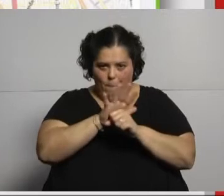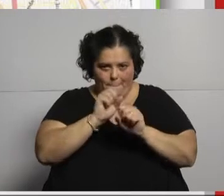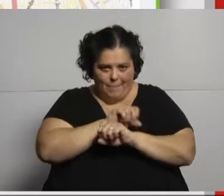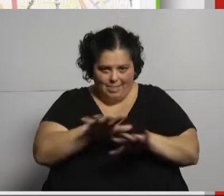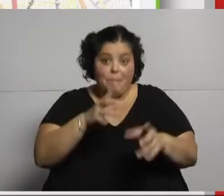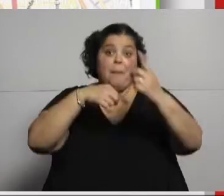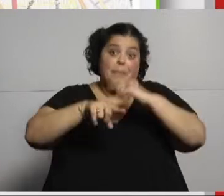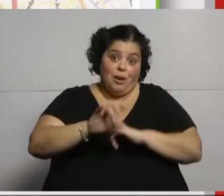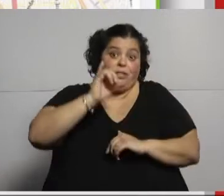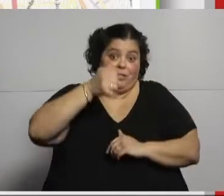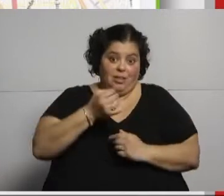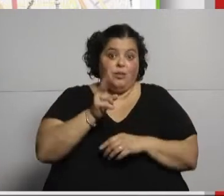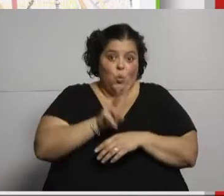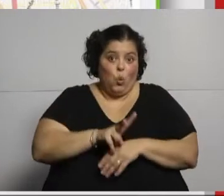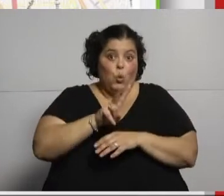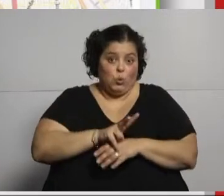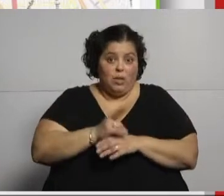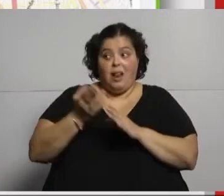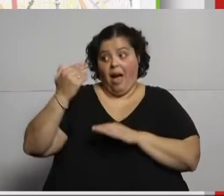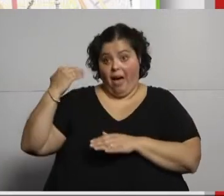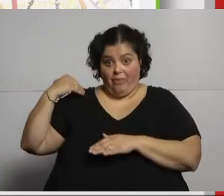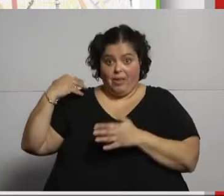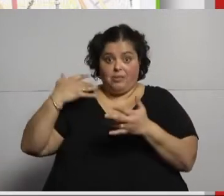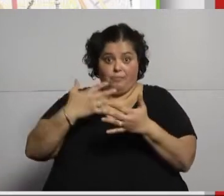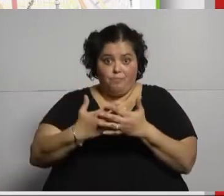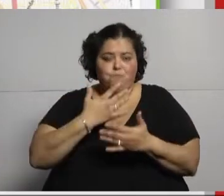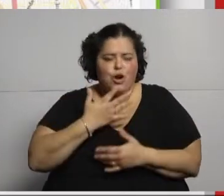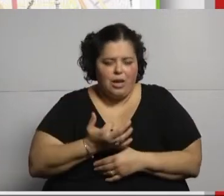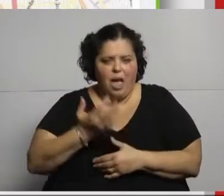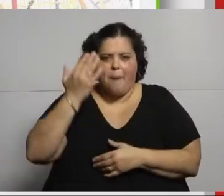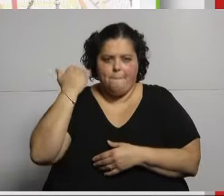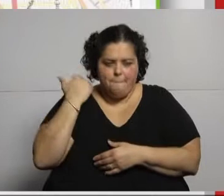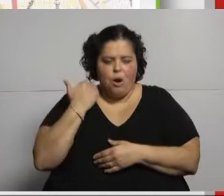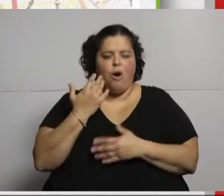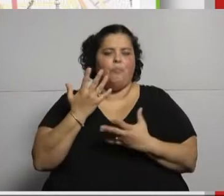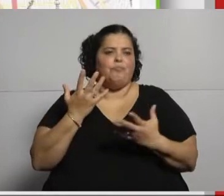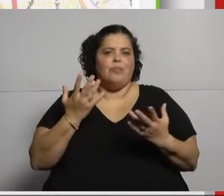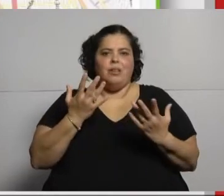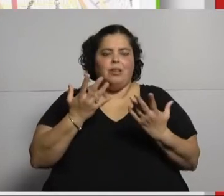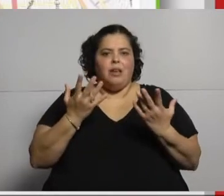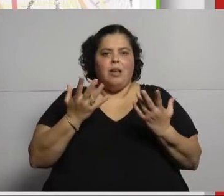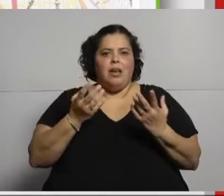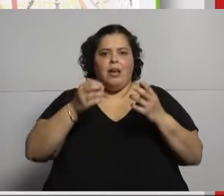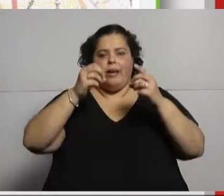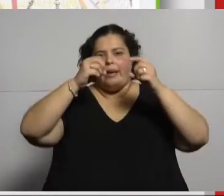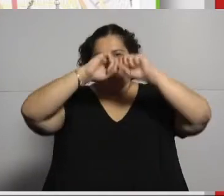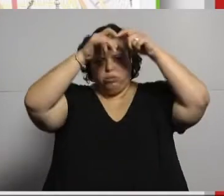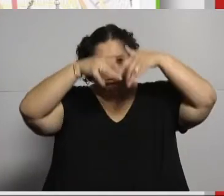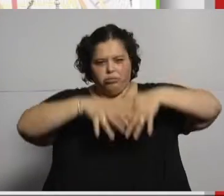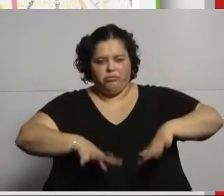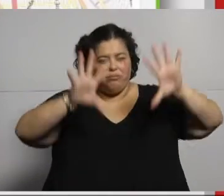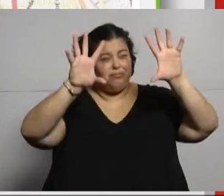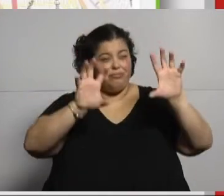útil a lo largo de estos años para monitorear eventos, por ejemplo, de desastres que se presentan, deslizamientos